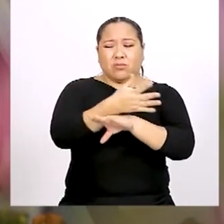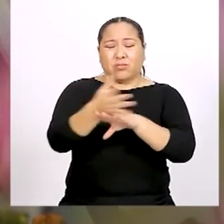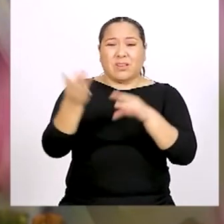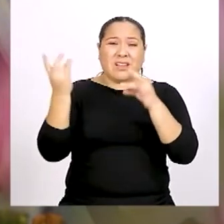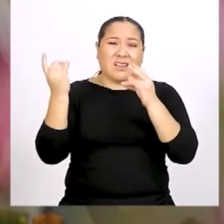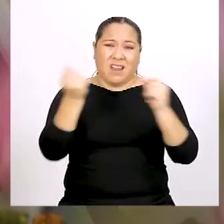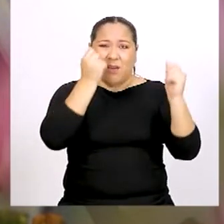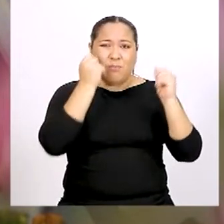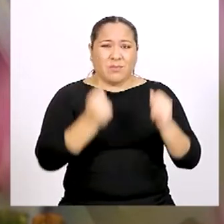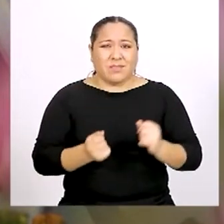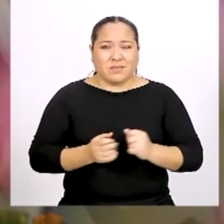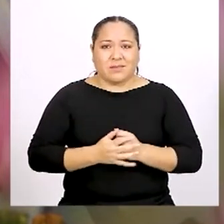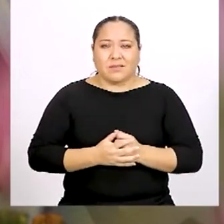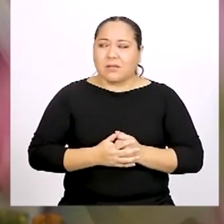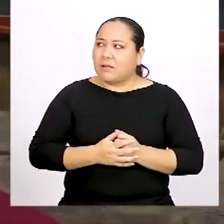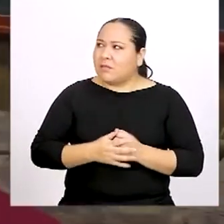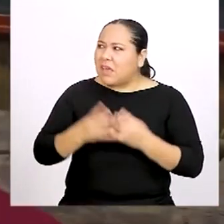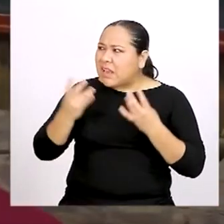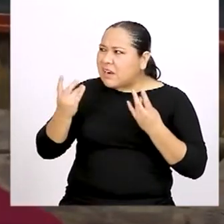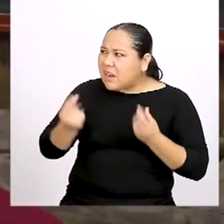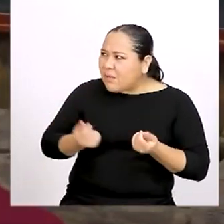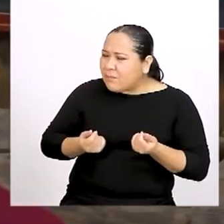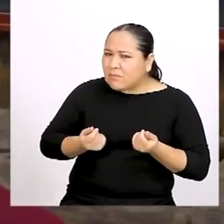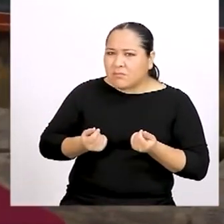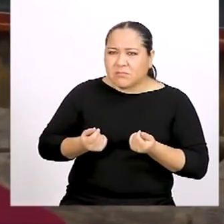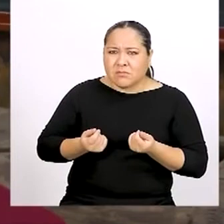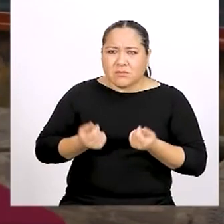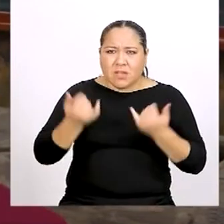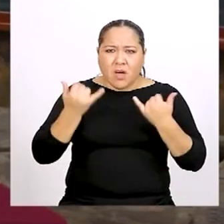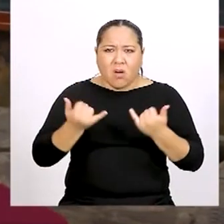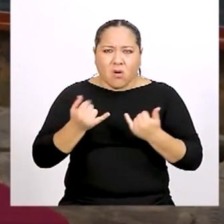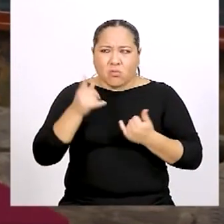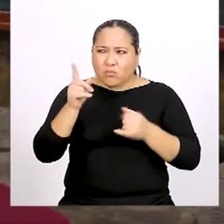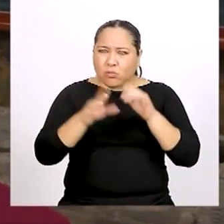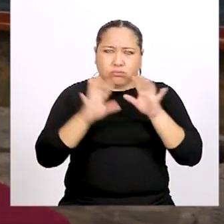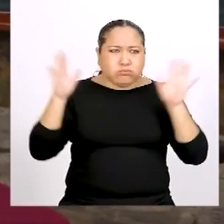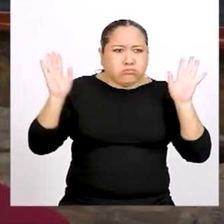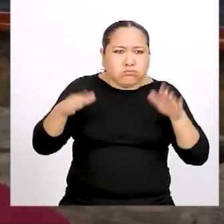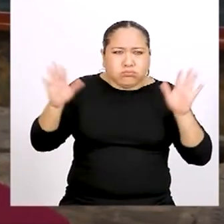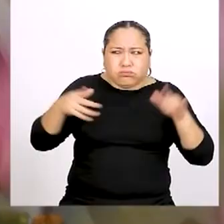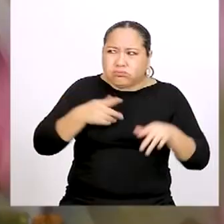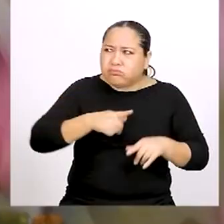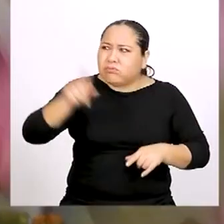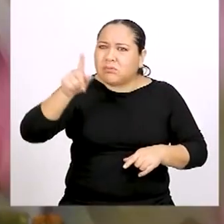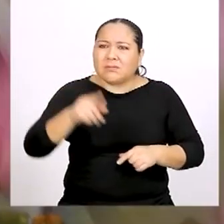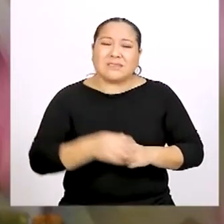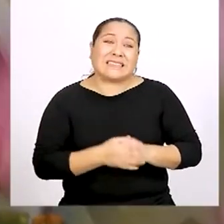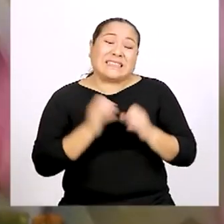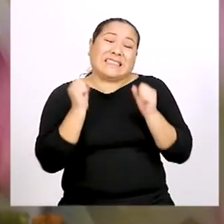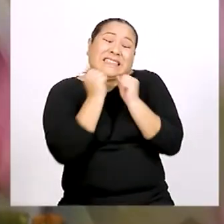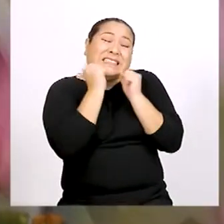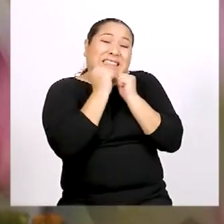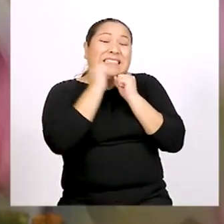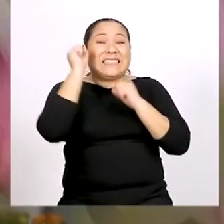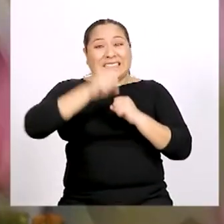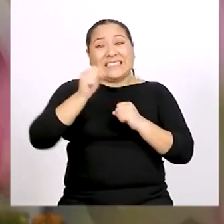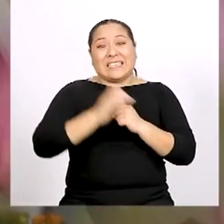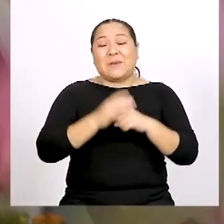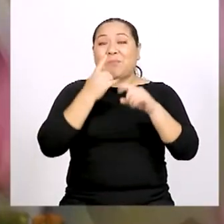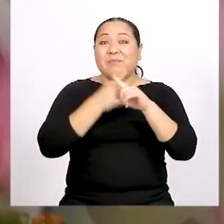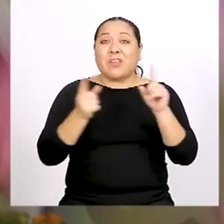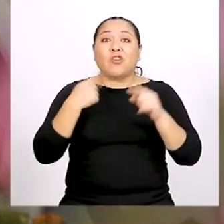pasó volando. ¿Tan rápido? Y ahora tú también te irás volando. ¡Chirrín!